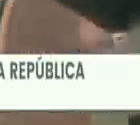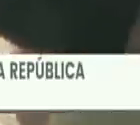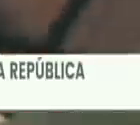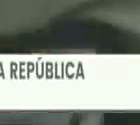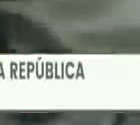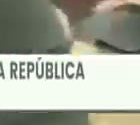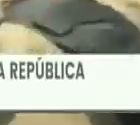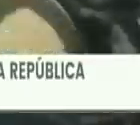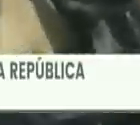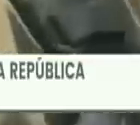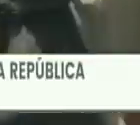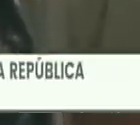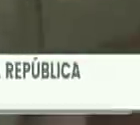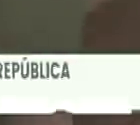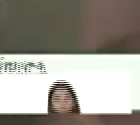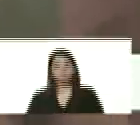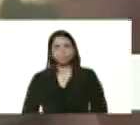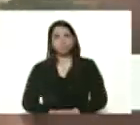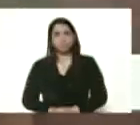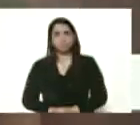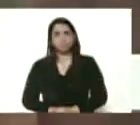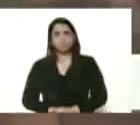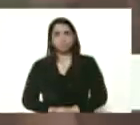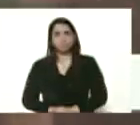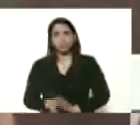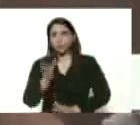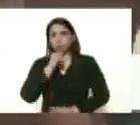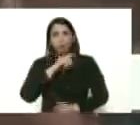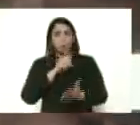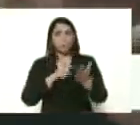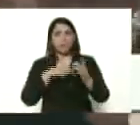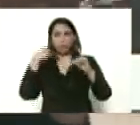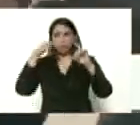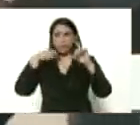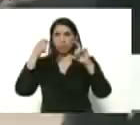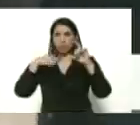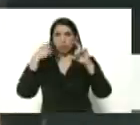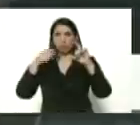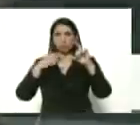estábamos viendo estas imágenes, no está completo el video.